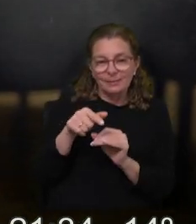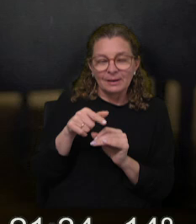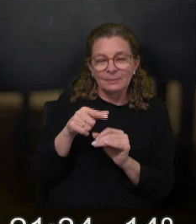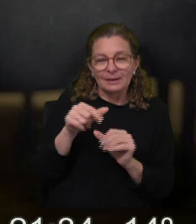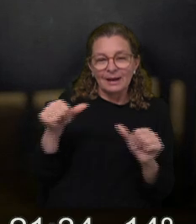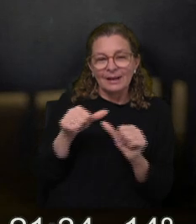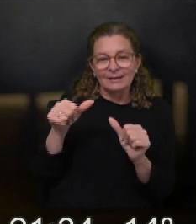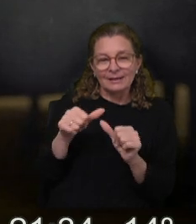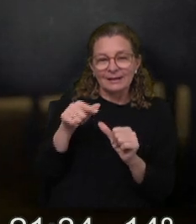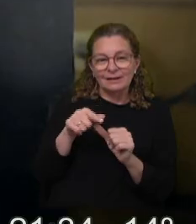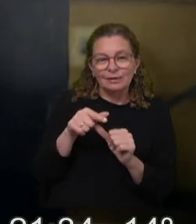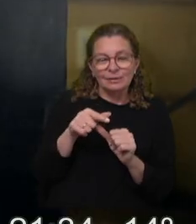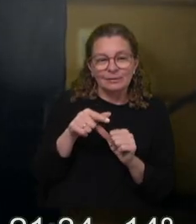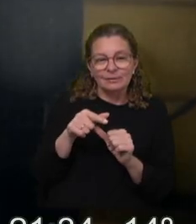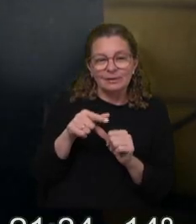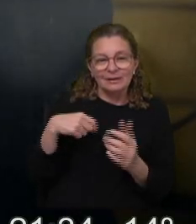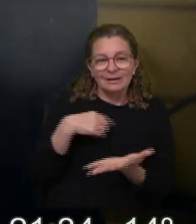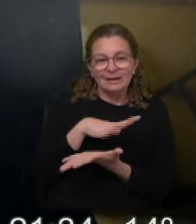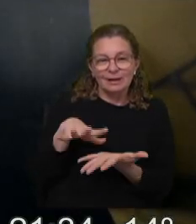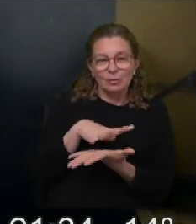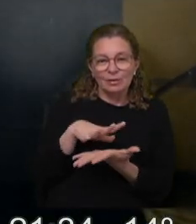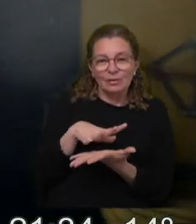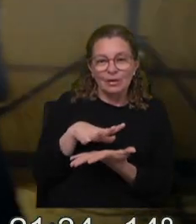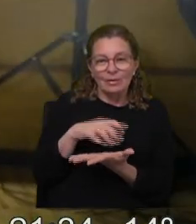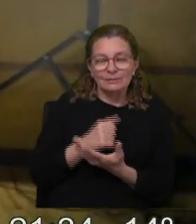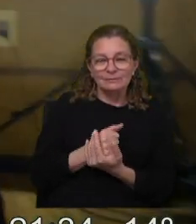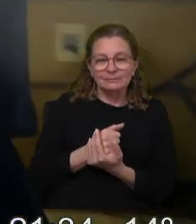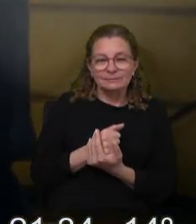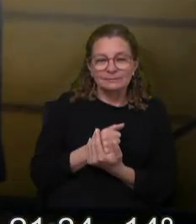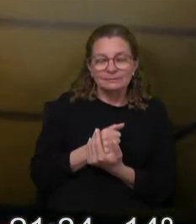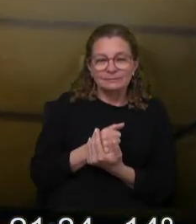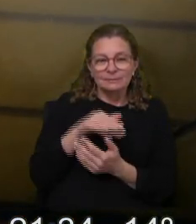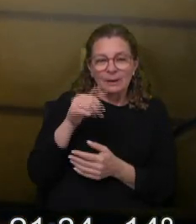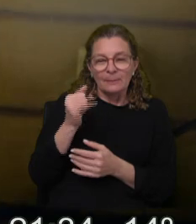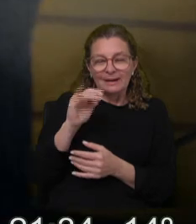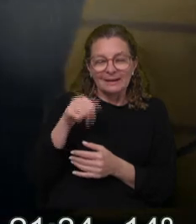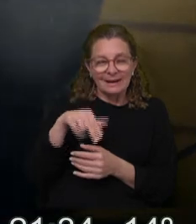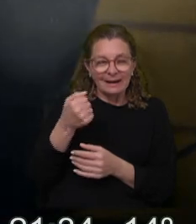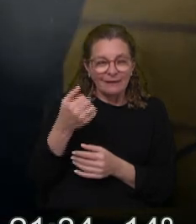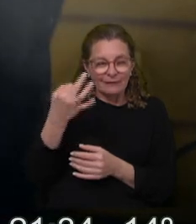generar esta situación de espectro Enrique? Bueno, Mariana en realidad llega